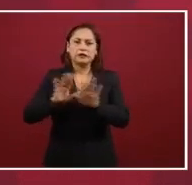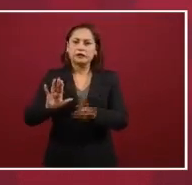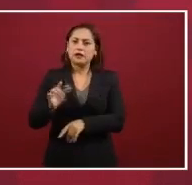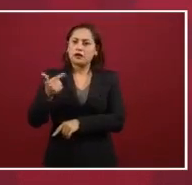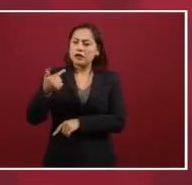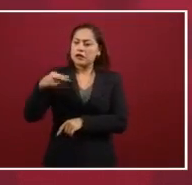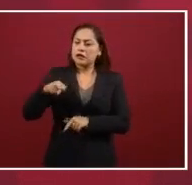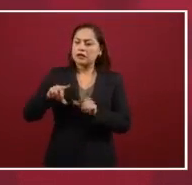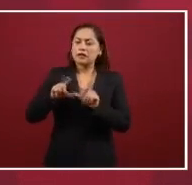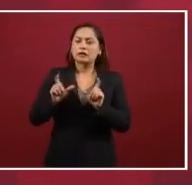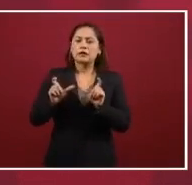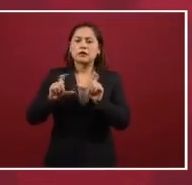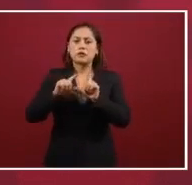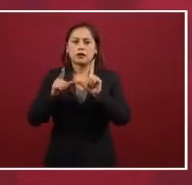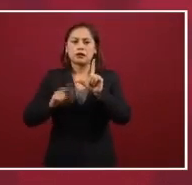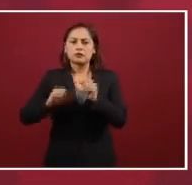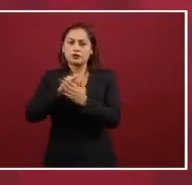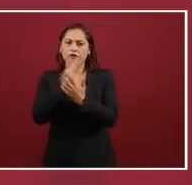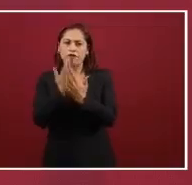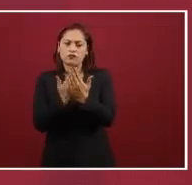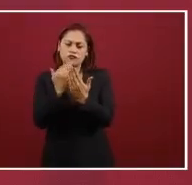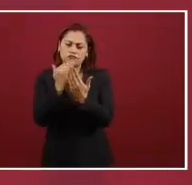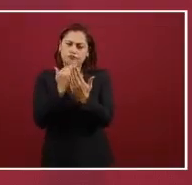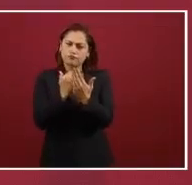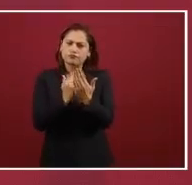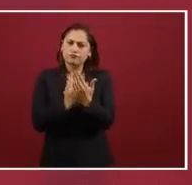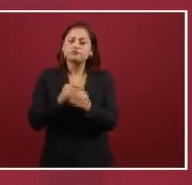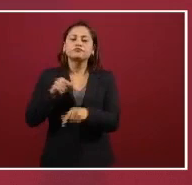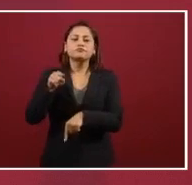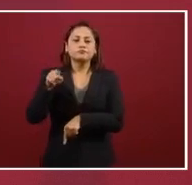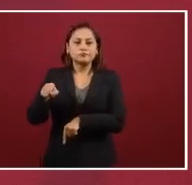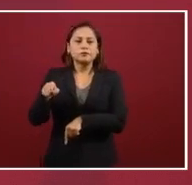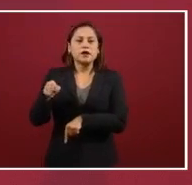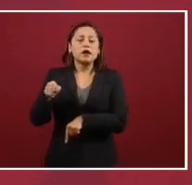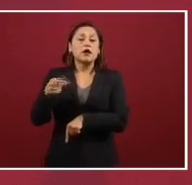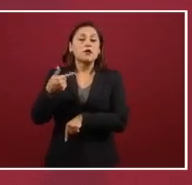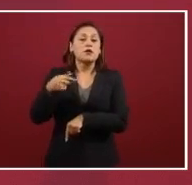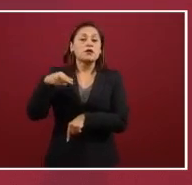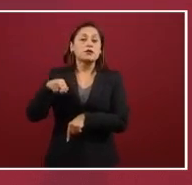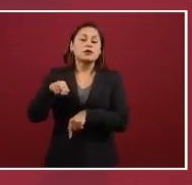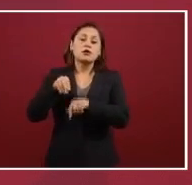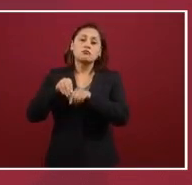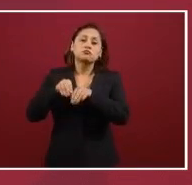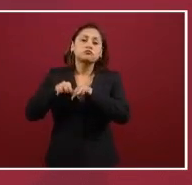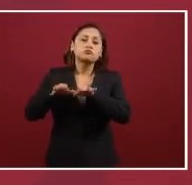tiene todos sus operativos desplegados. Estamos moviendo frecuentemente